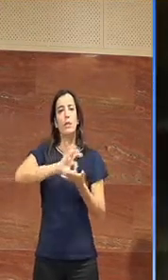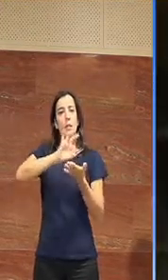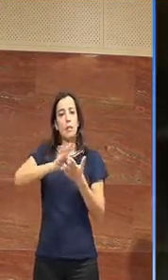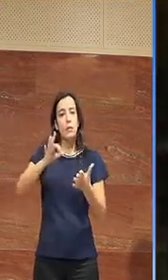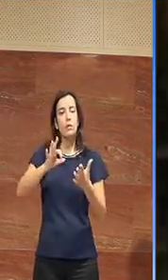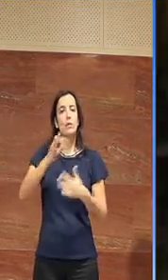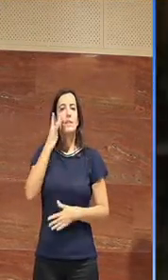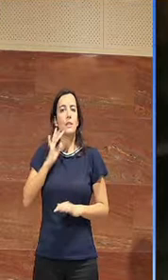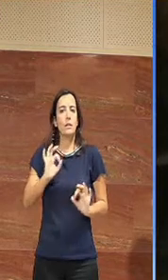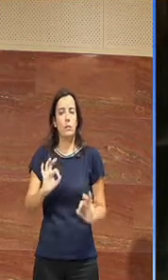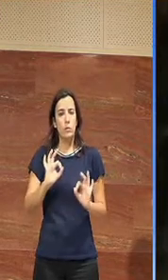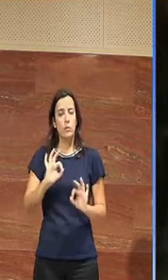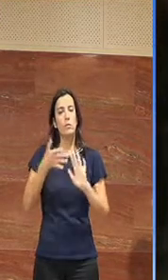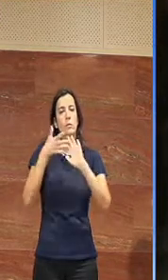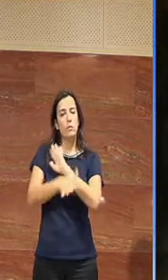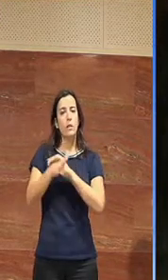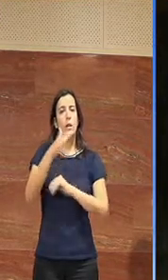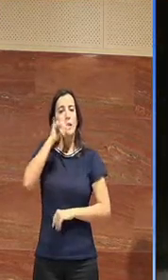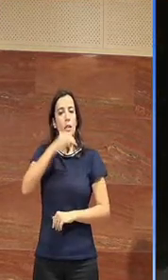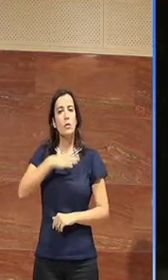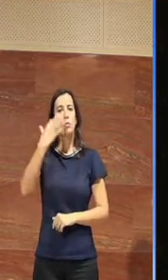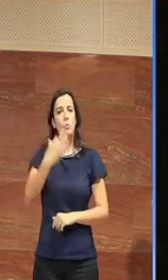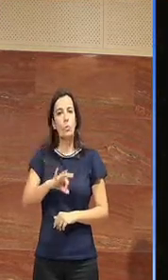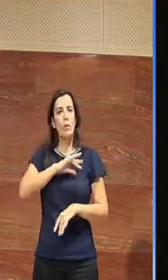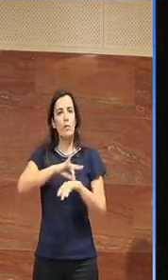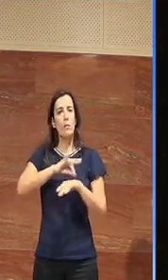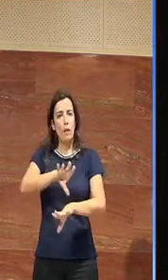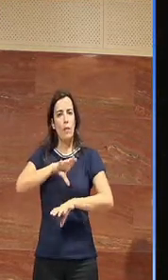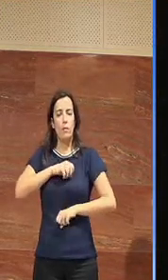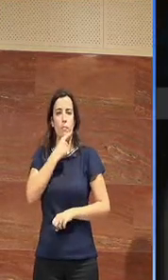de saneamiento, lo que aumenta el riesgo de contraer enfermedades.